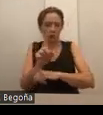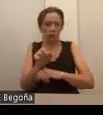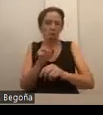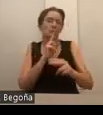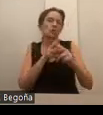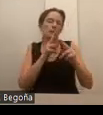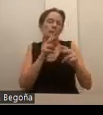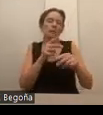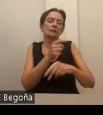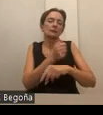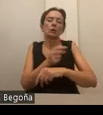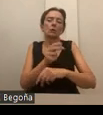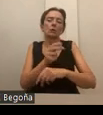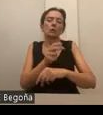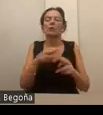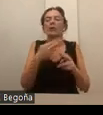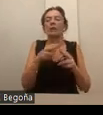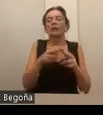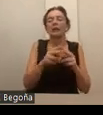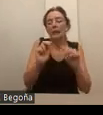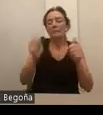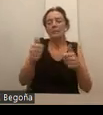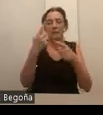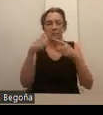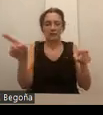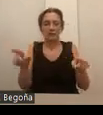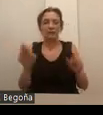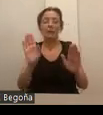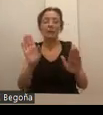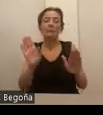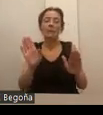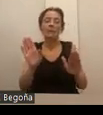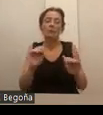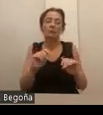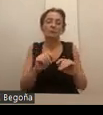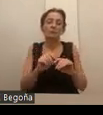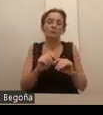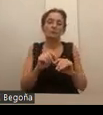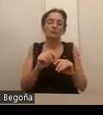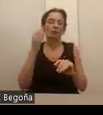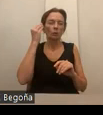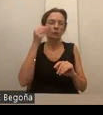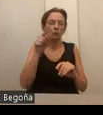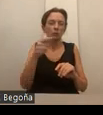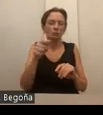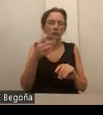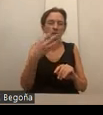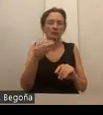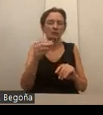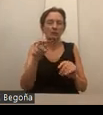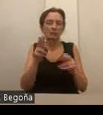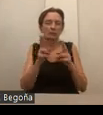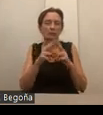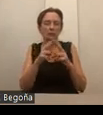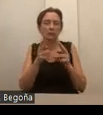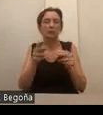porque el mecanismo que se produce es muy diferente, pero entiendo que tu pregunta en realidad es si acabarás necesitando insulina. Podría